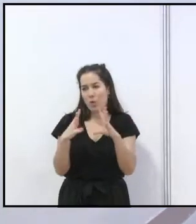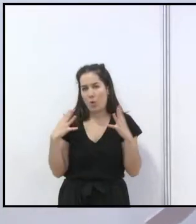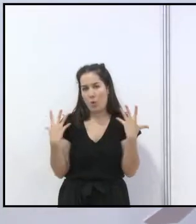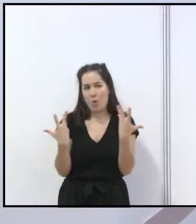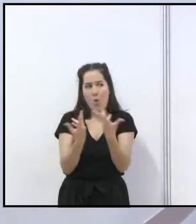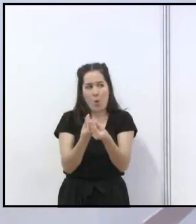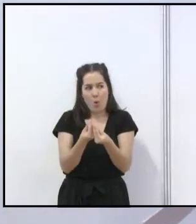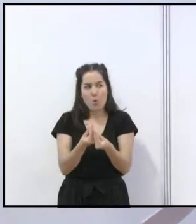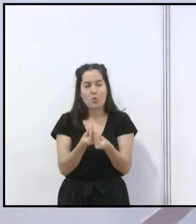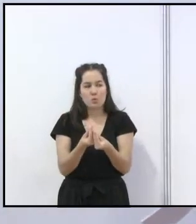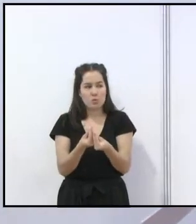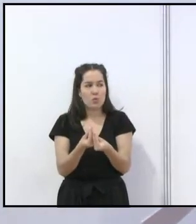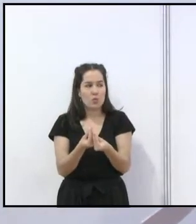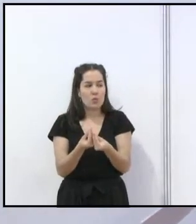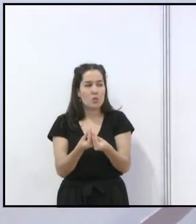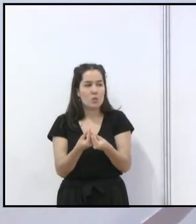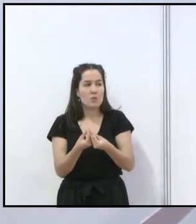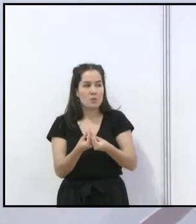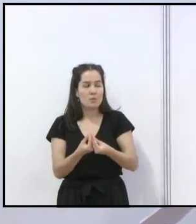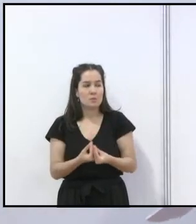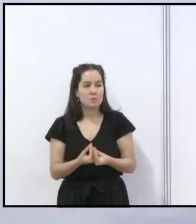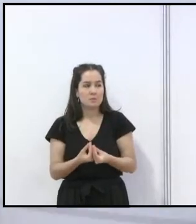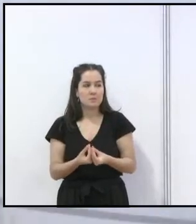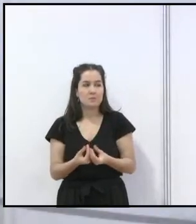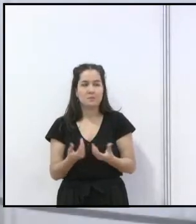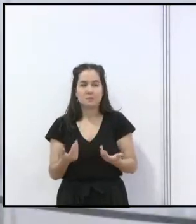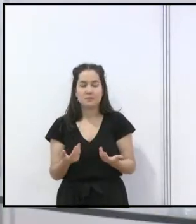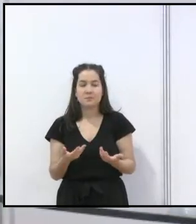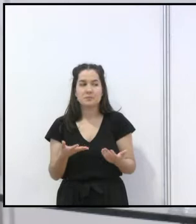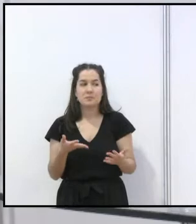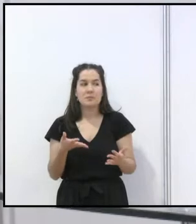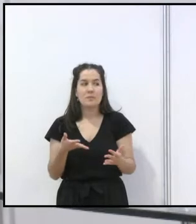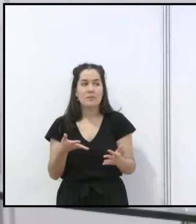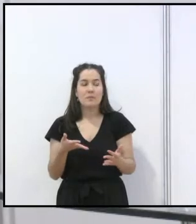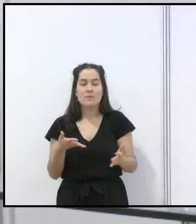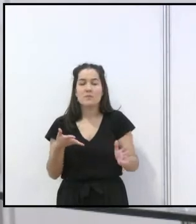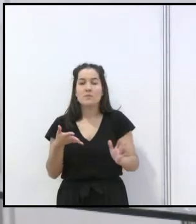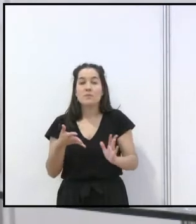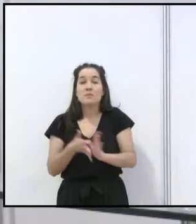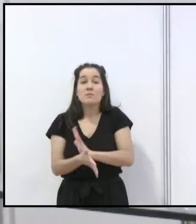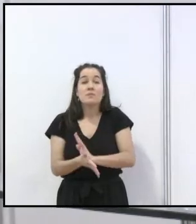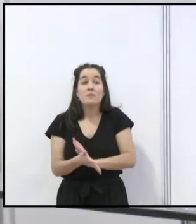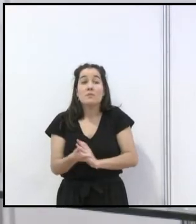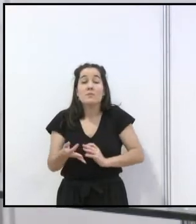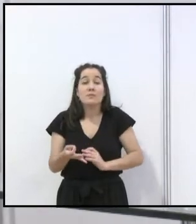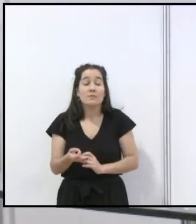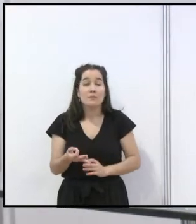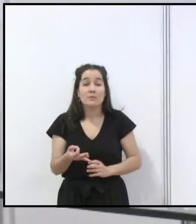menos importante quizás que eso, es cómo de alguna manera